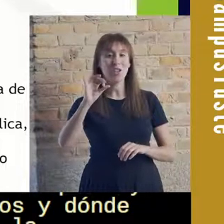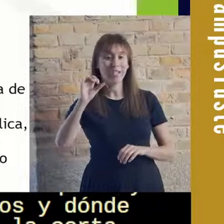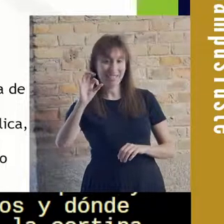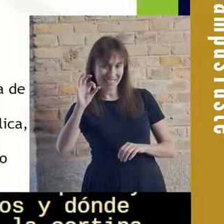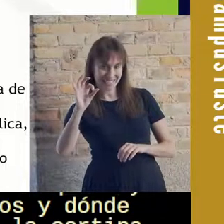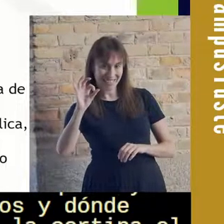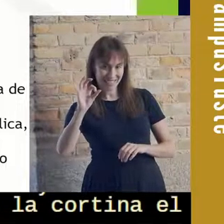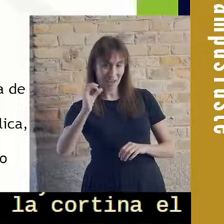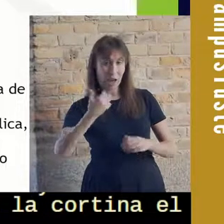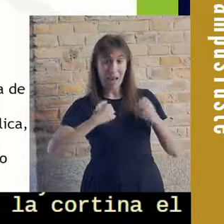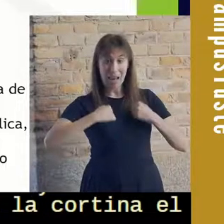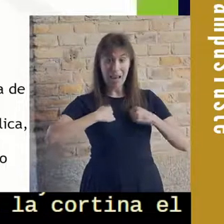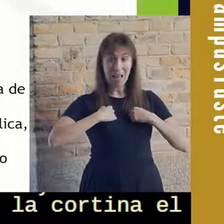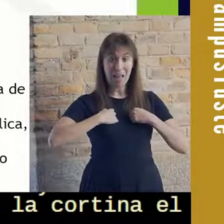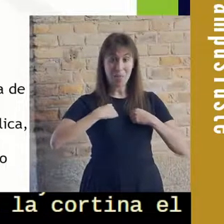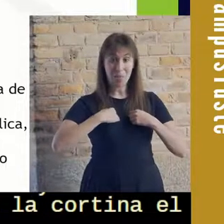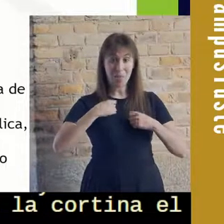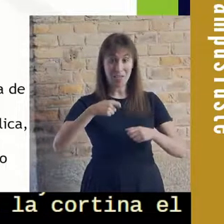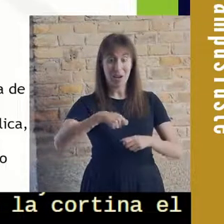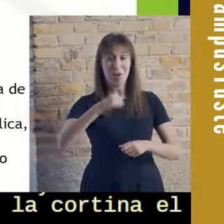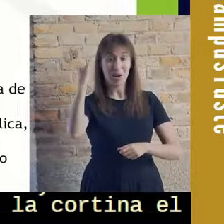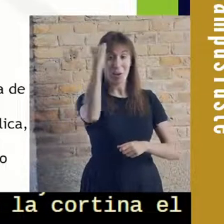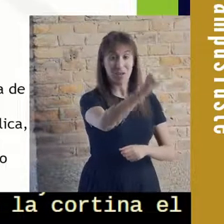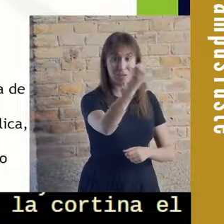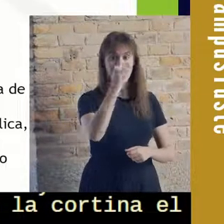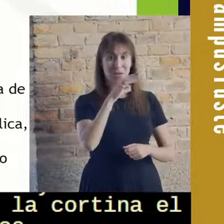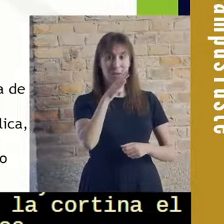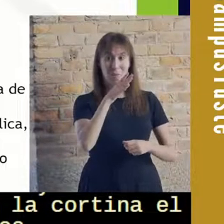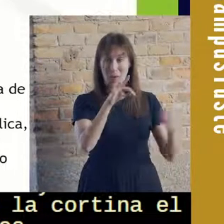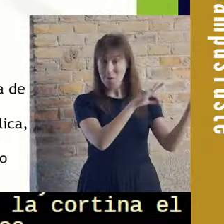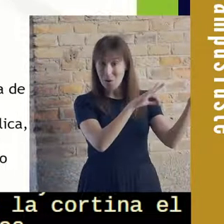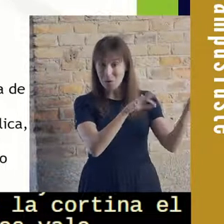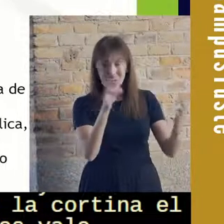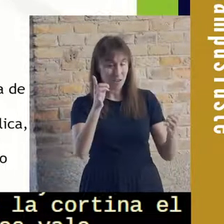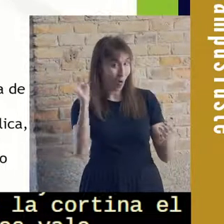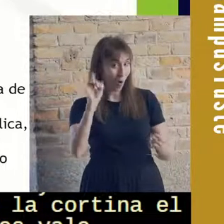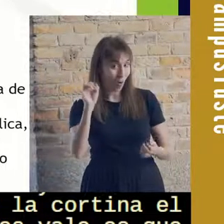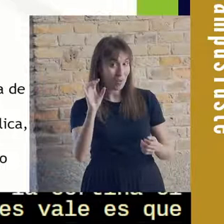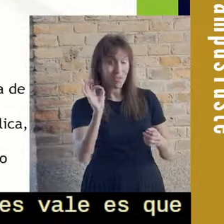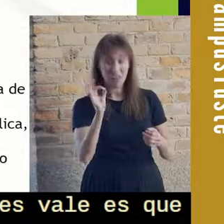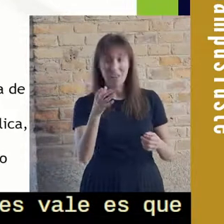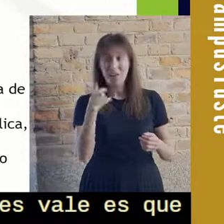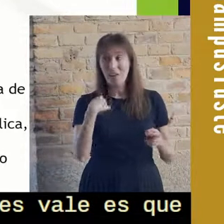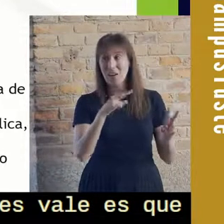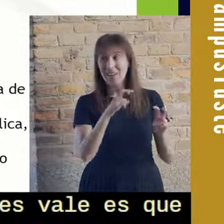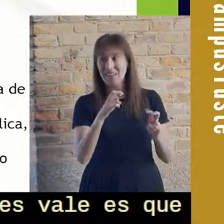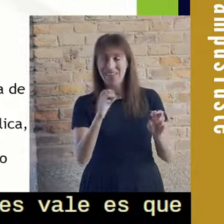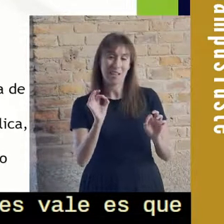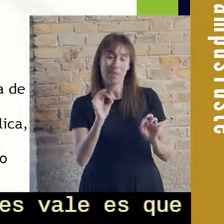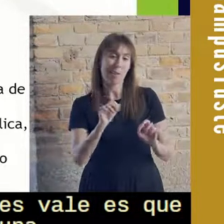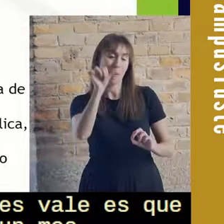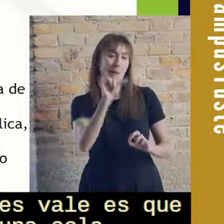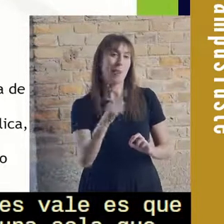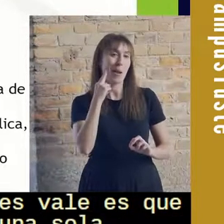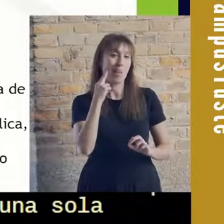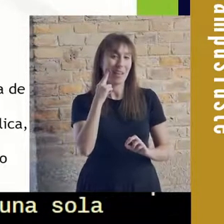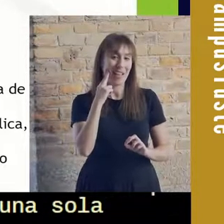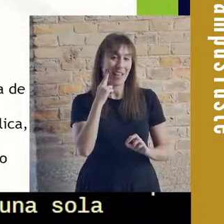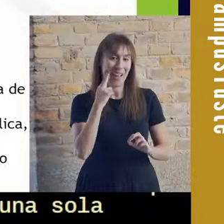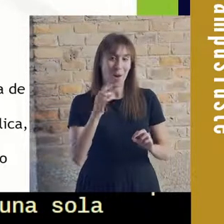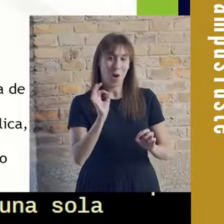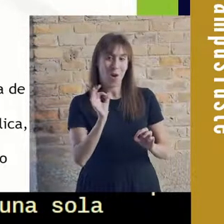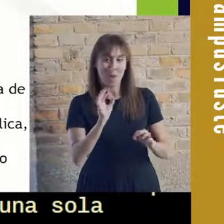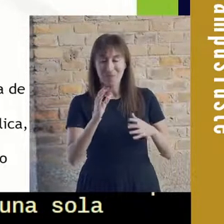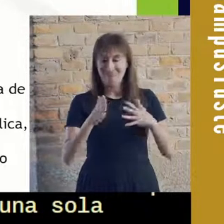cortina el otro sube el cuchillo porque hay nada más que suenan violines vale es que no me quiero meter en una película de terror donde una se va quitando la ropa y el